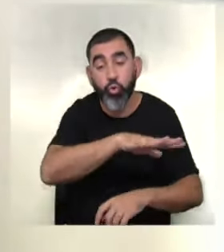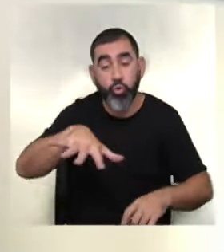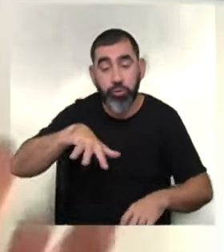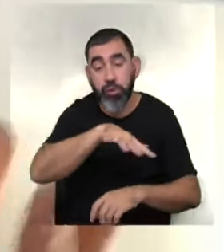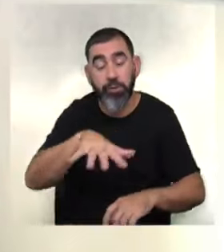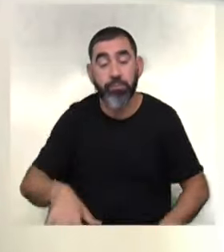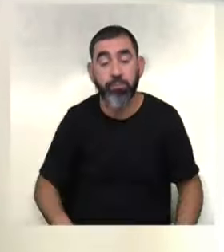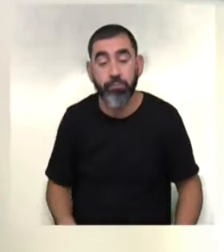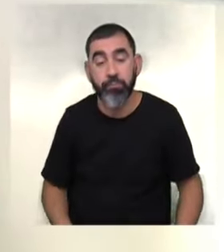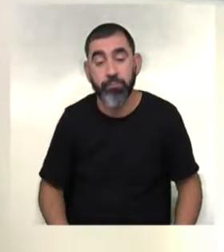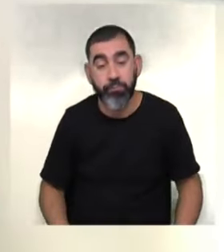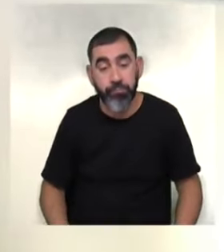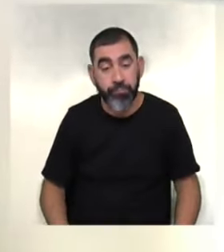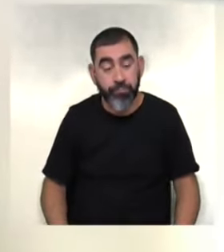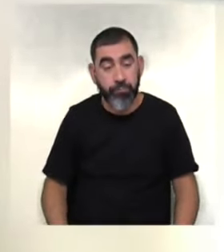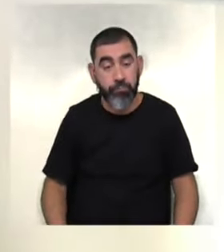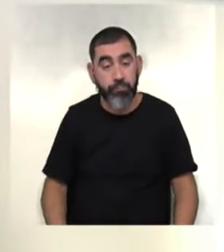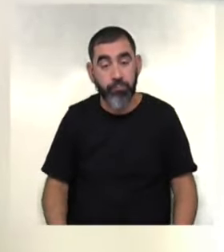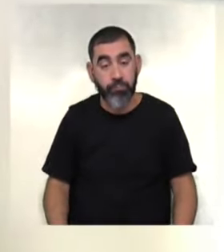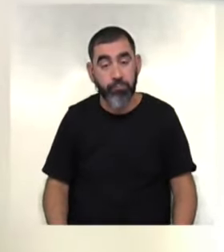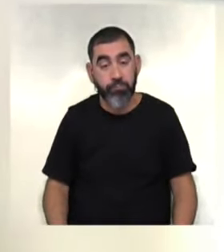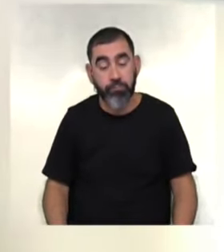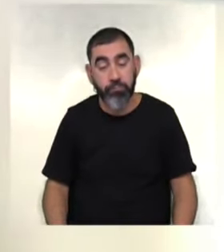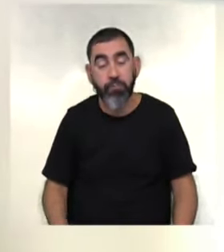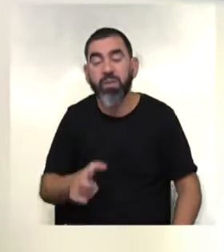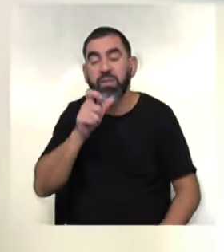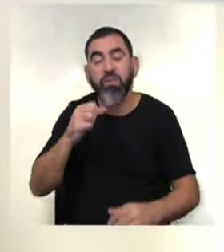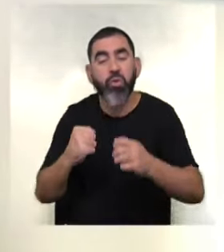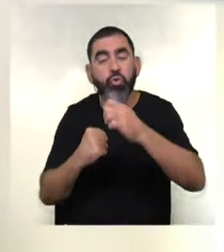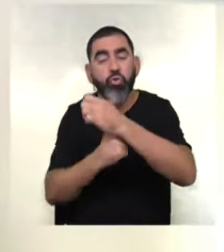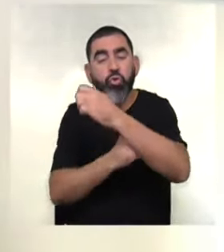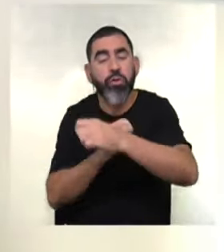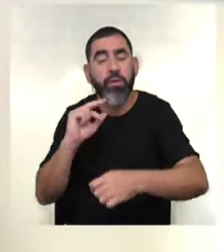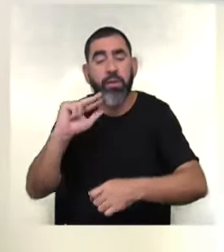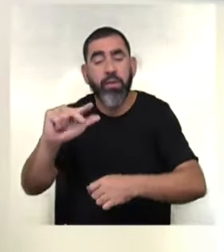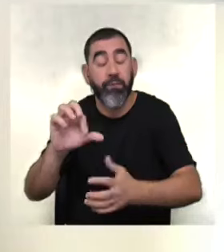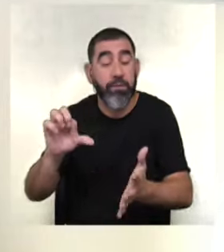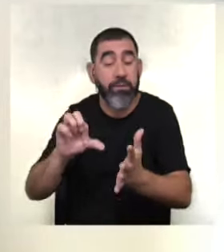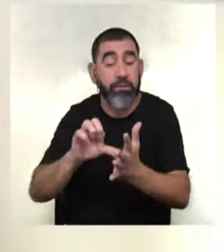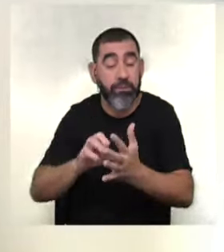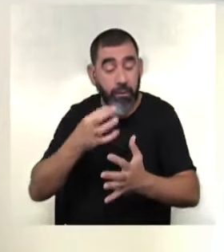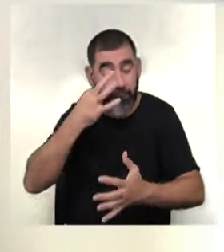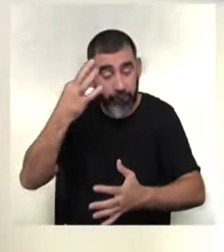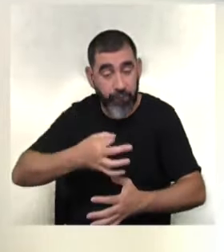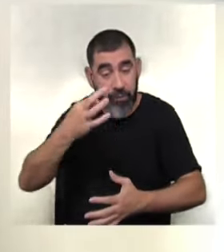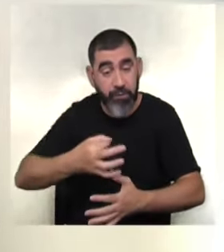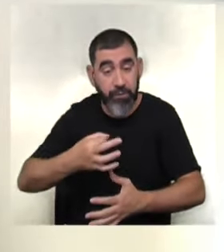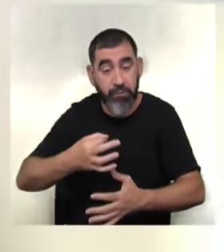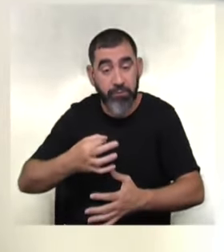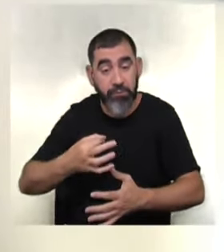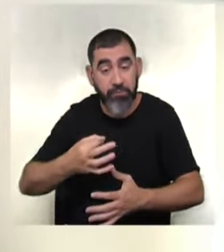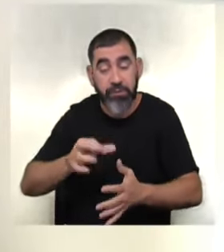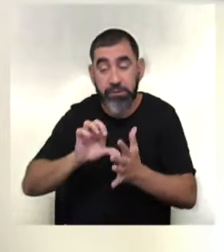¿Y qué queremos decir con esto de más sostenibles? Sistemas que tengan una oferta